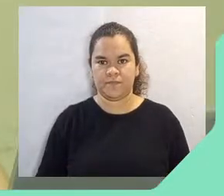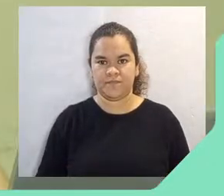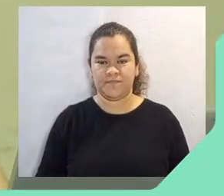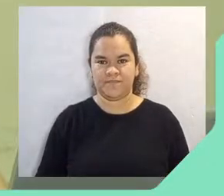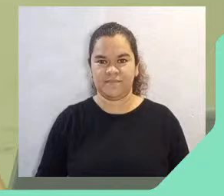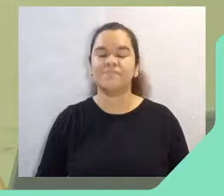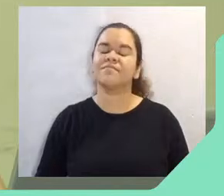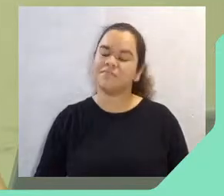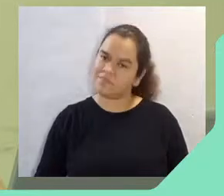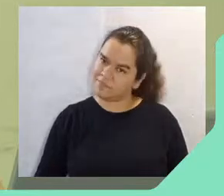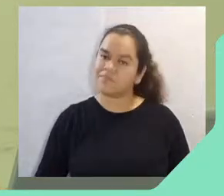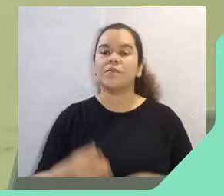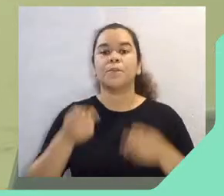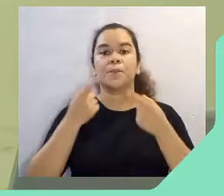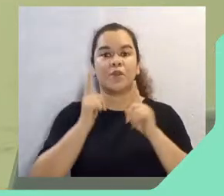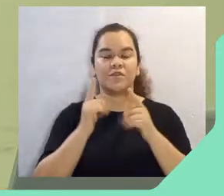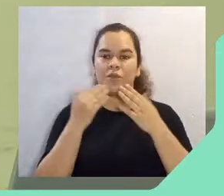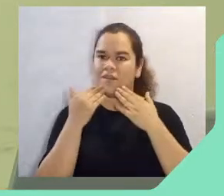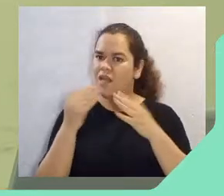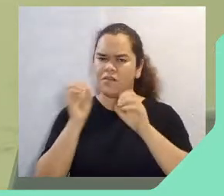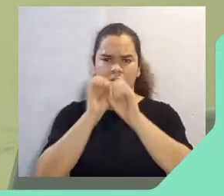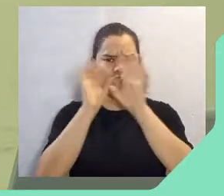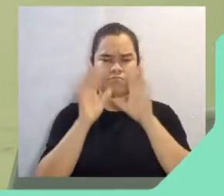Muchísimas gracias, profe. Perfectamente claro.